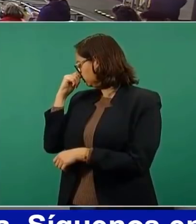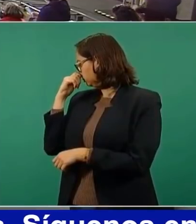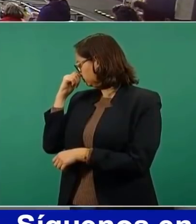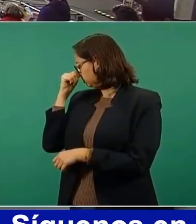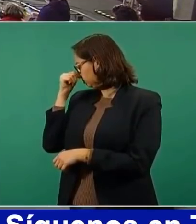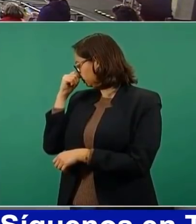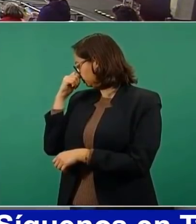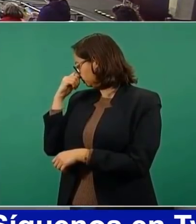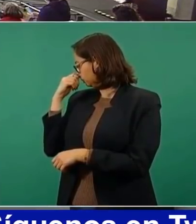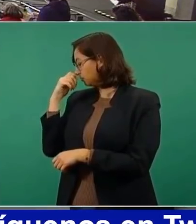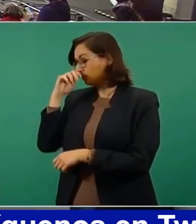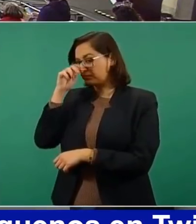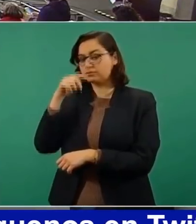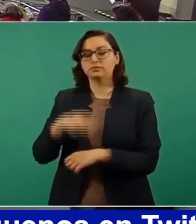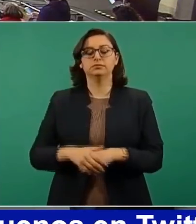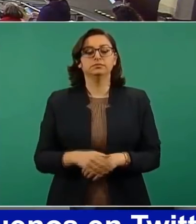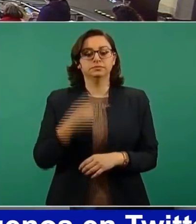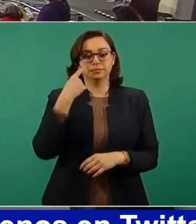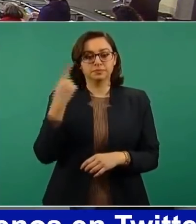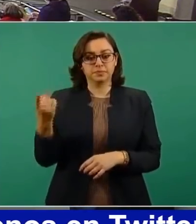Ese es mi...